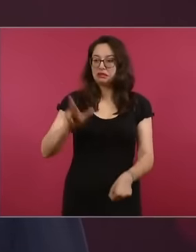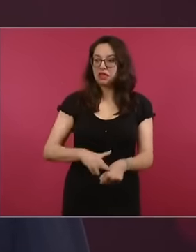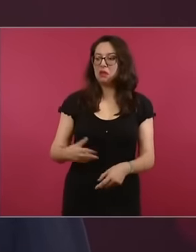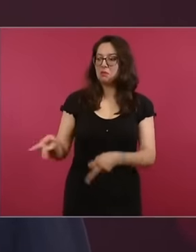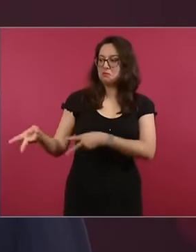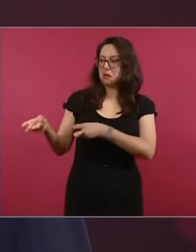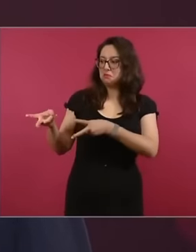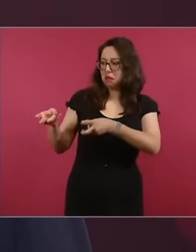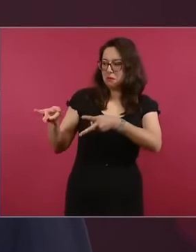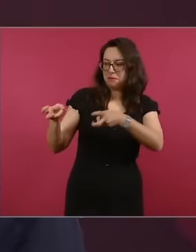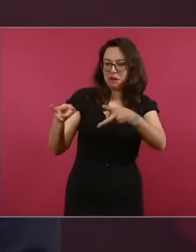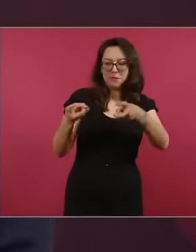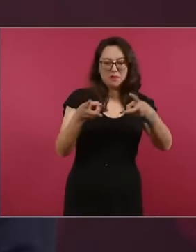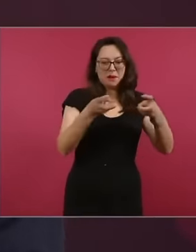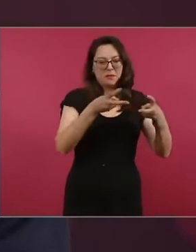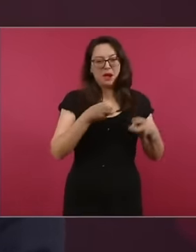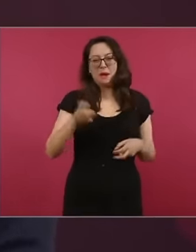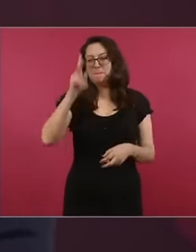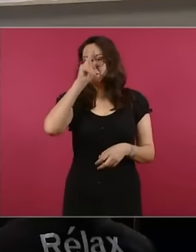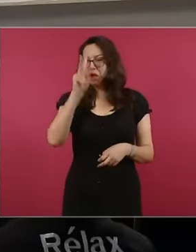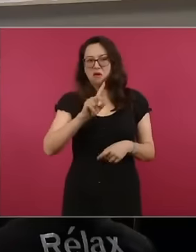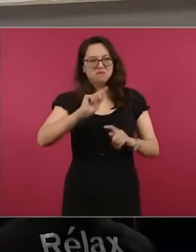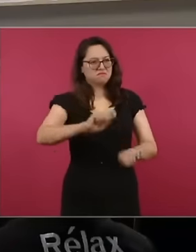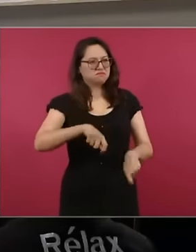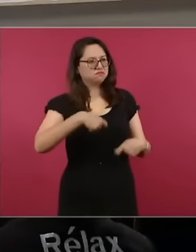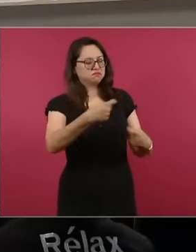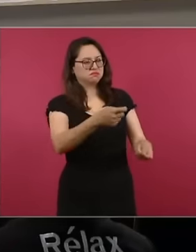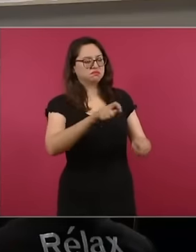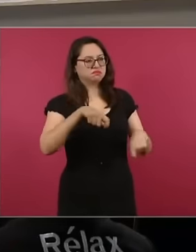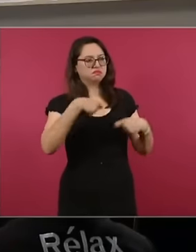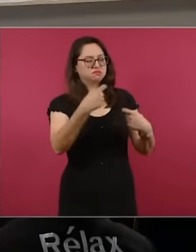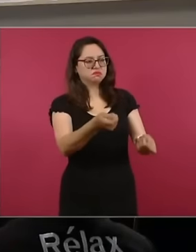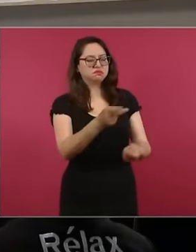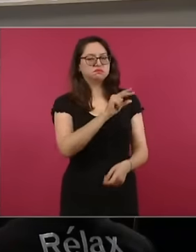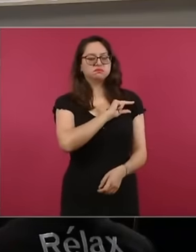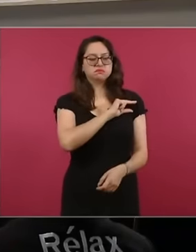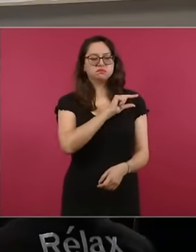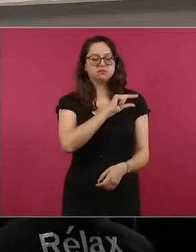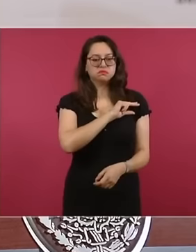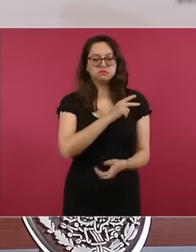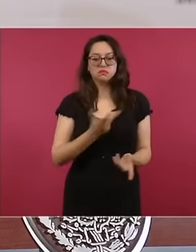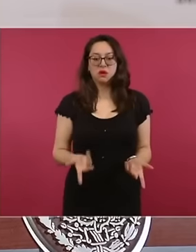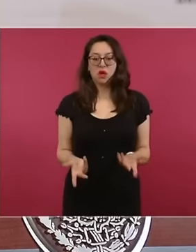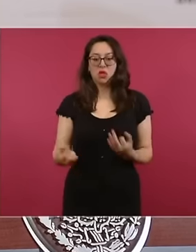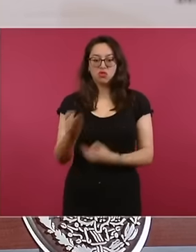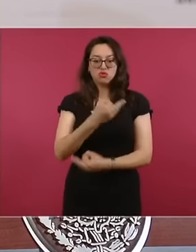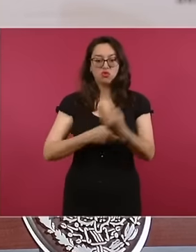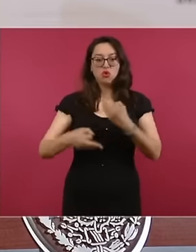las privatizaciones fueron sinónimo de corrupción.